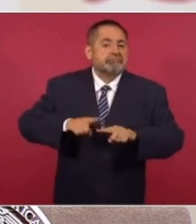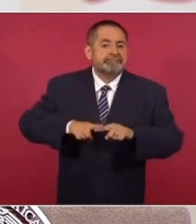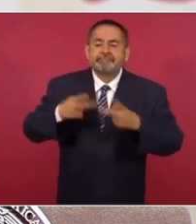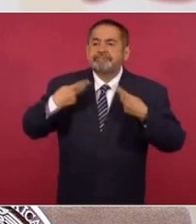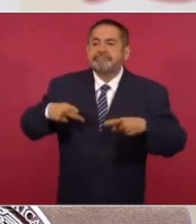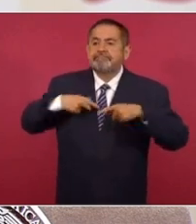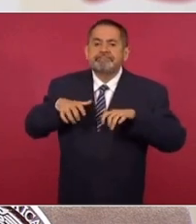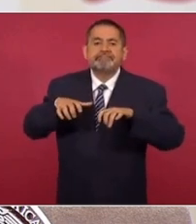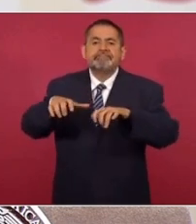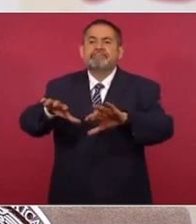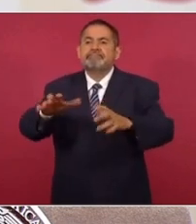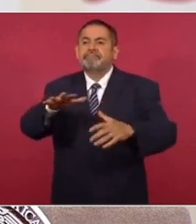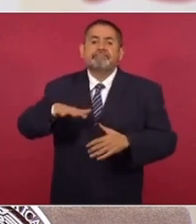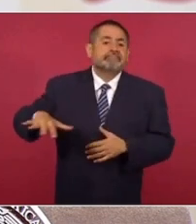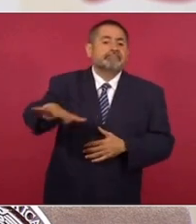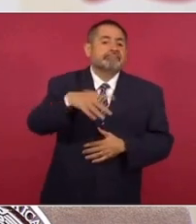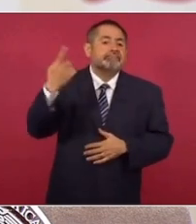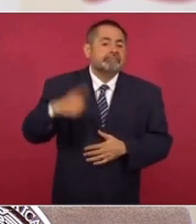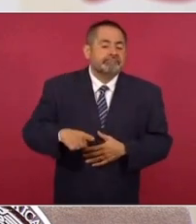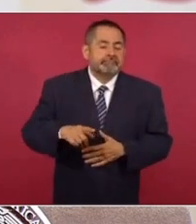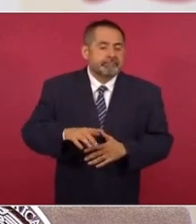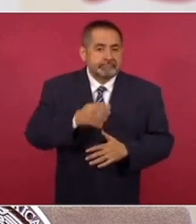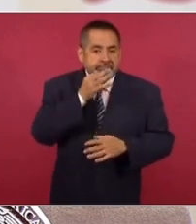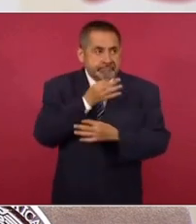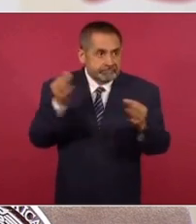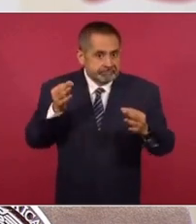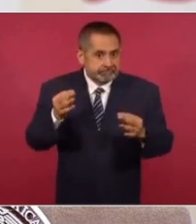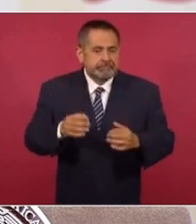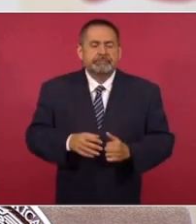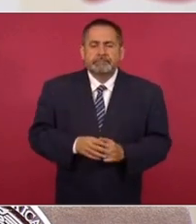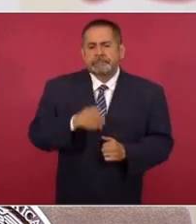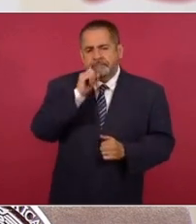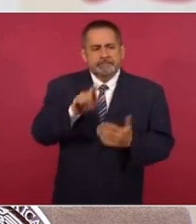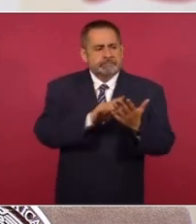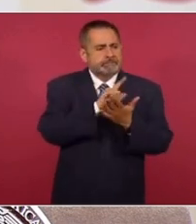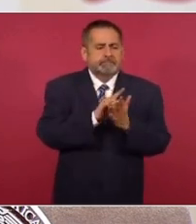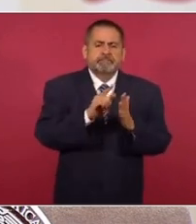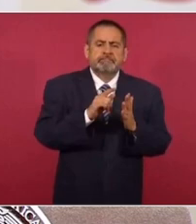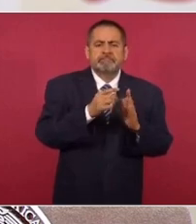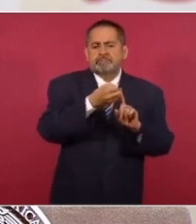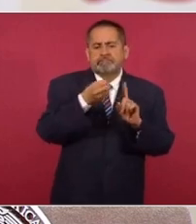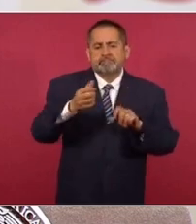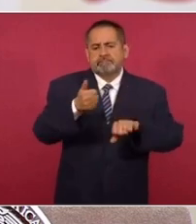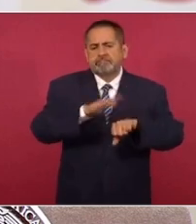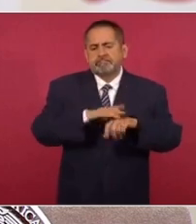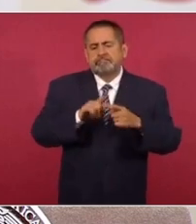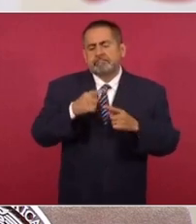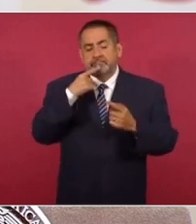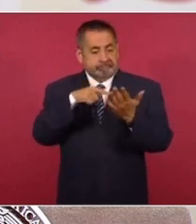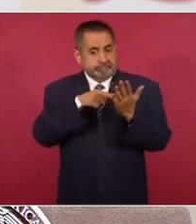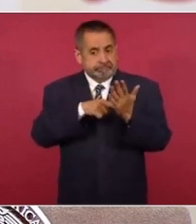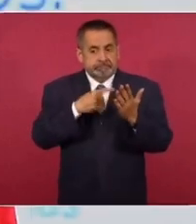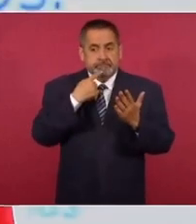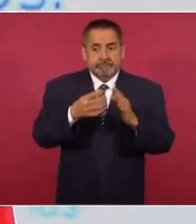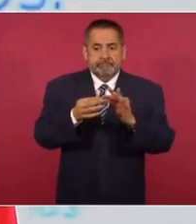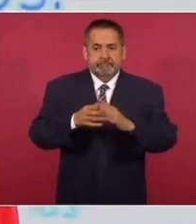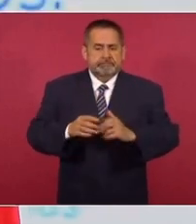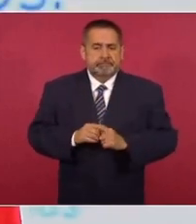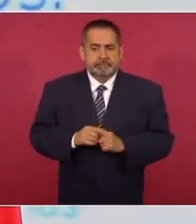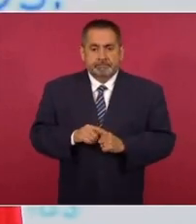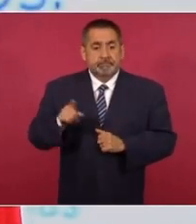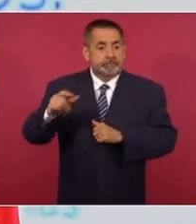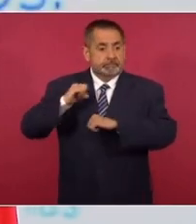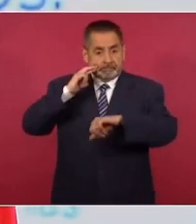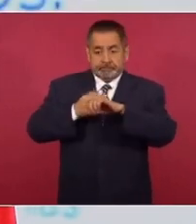también en la fracción primera del artículo 27 de la Ley Orgánica de la Administración Pública Federal dice: a la Secretaría